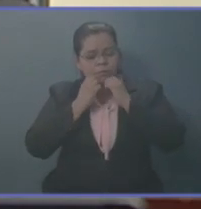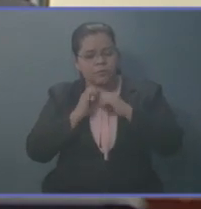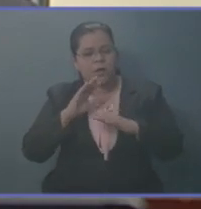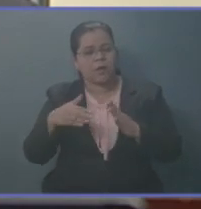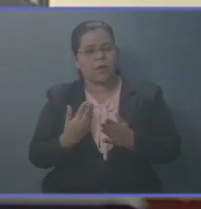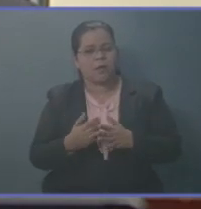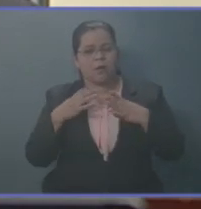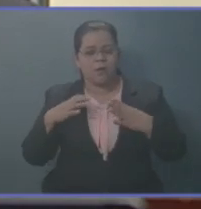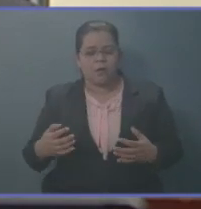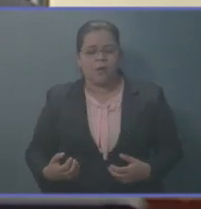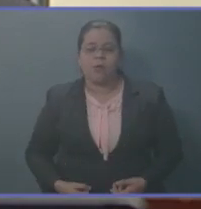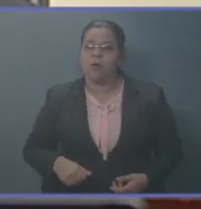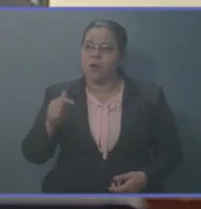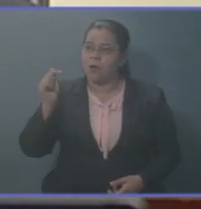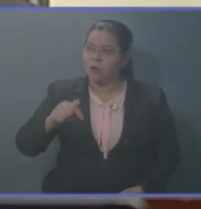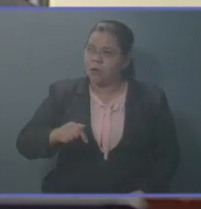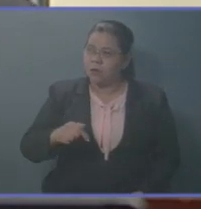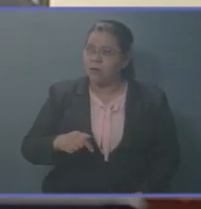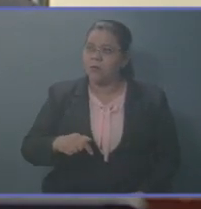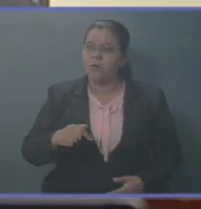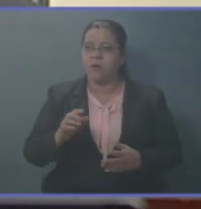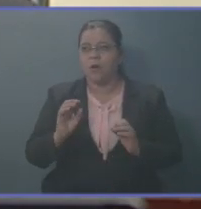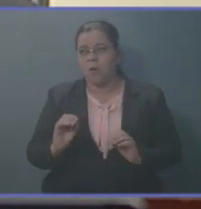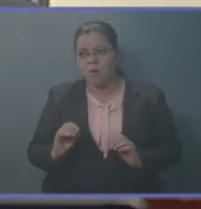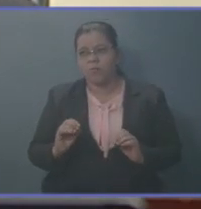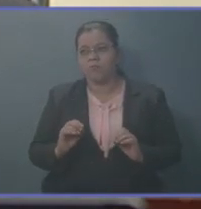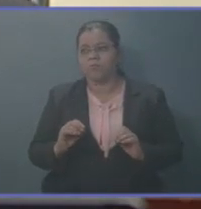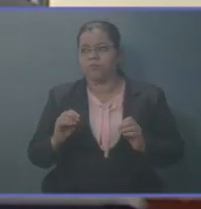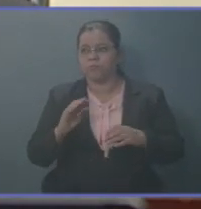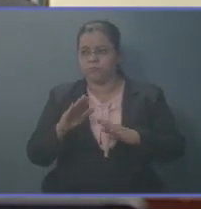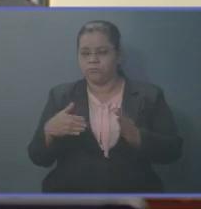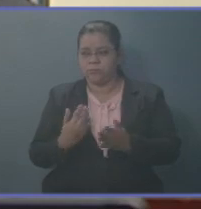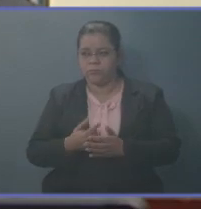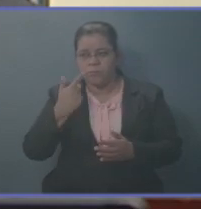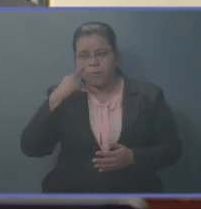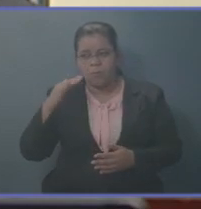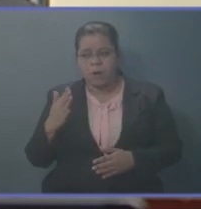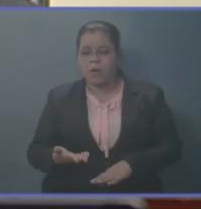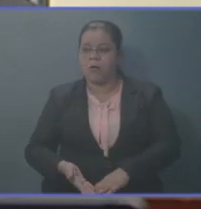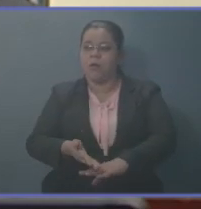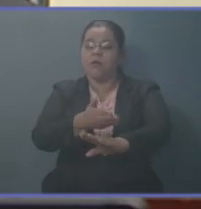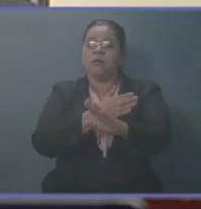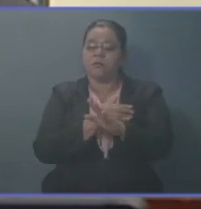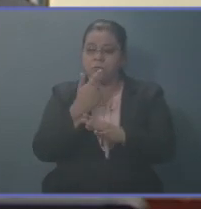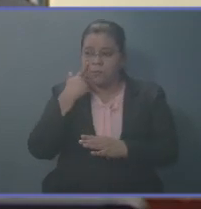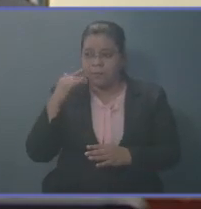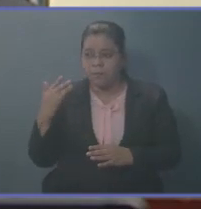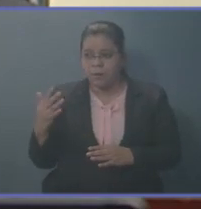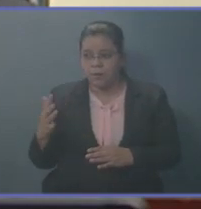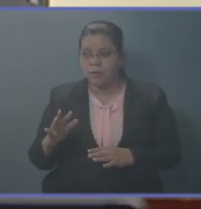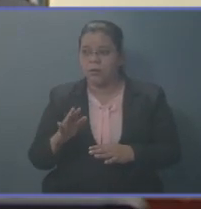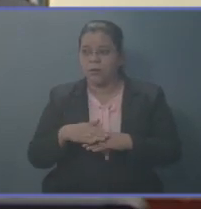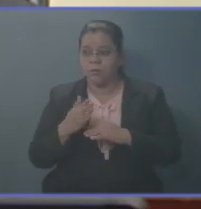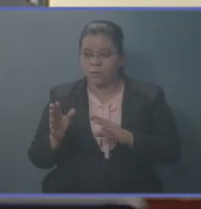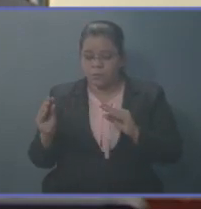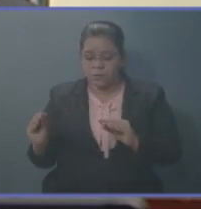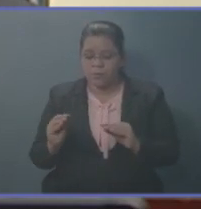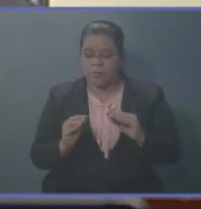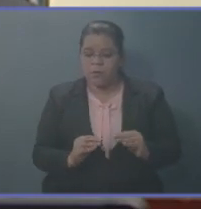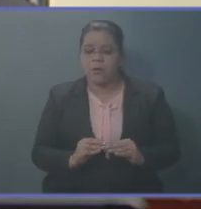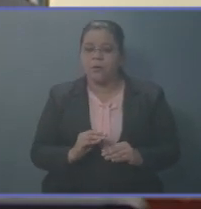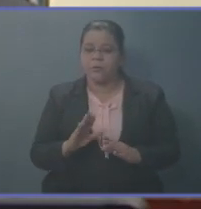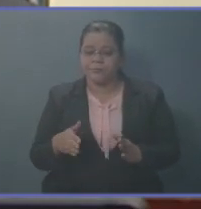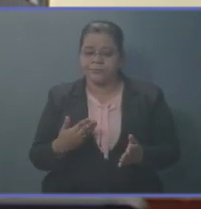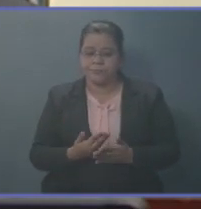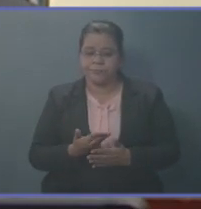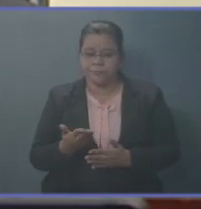estatal tanto activa como pasiva contra los riesgos exteriores que pueden ponerle en peligro. De ahí que se deban implementar medidas que desde el